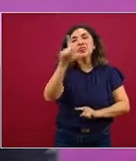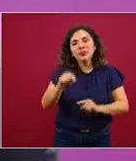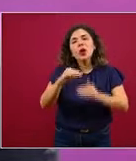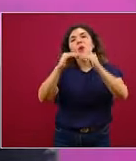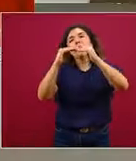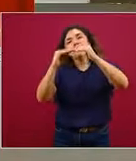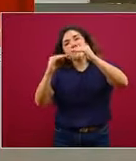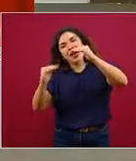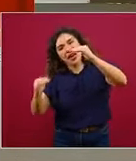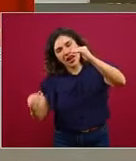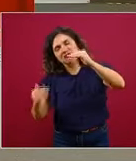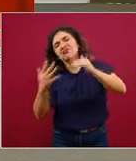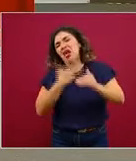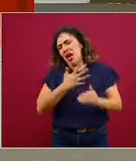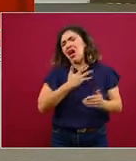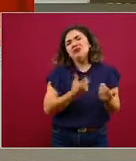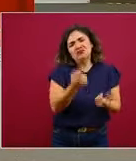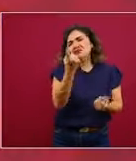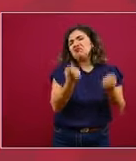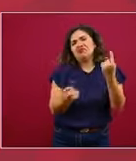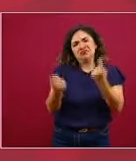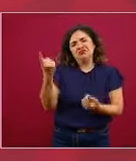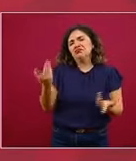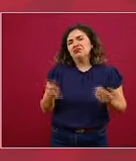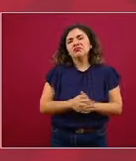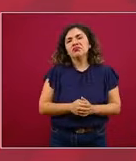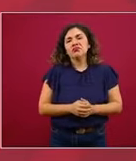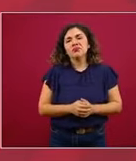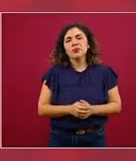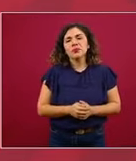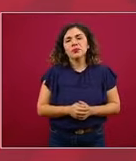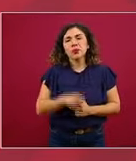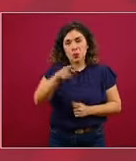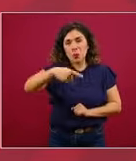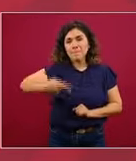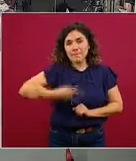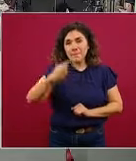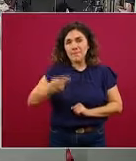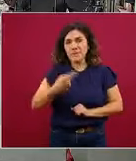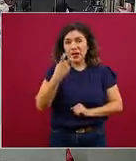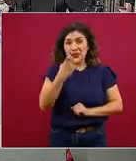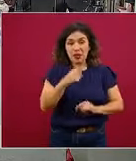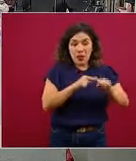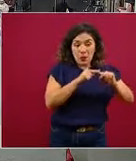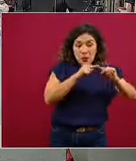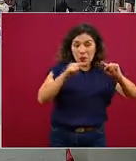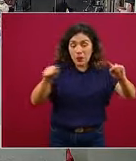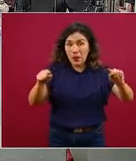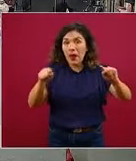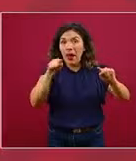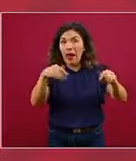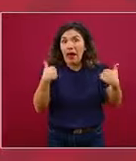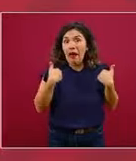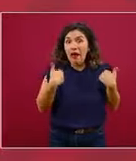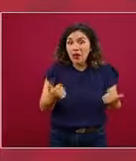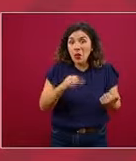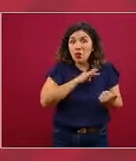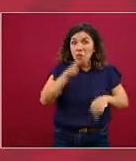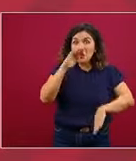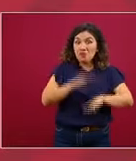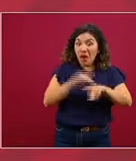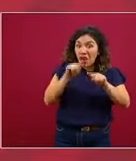empieza una disminución. En función del complemento de la pregunta, que si esta meseta podría volver a tener